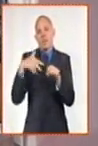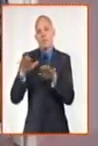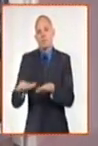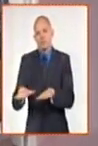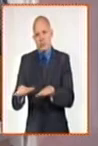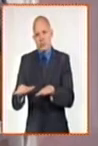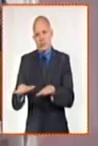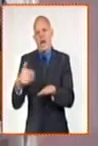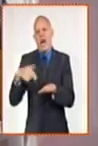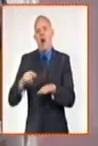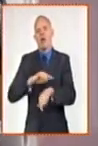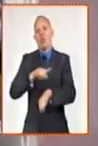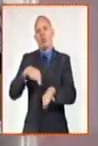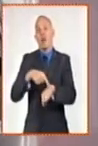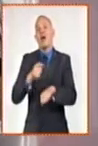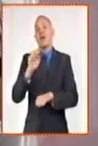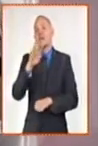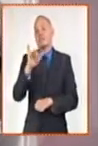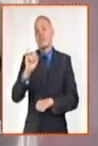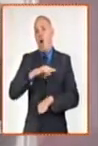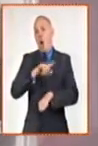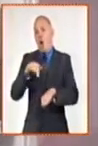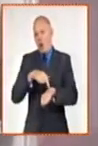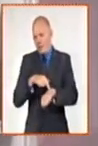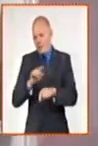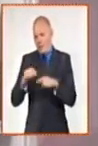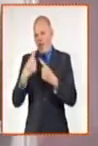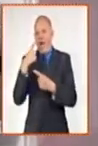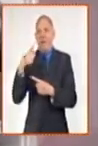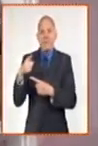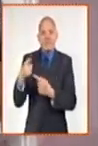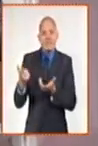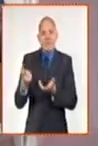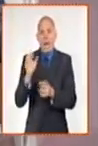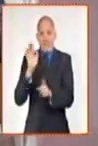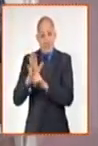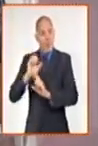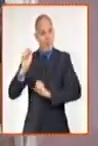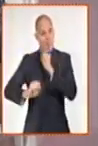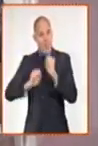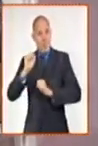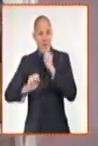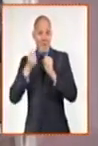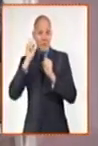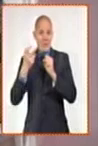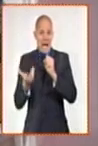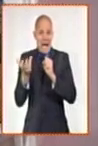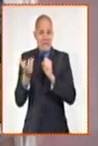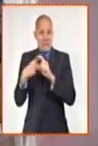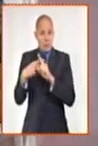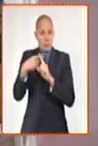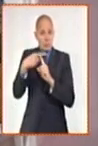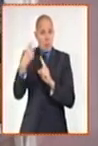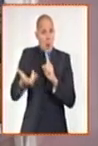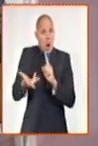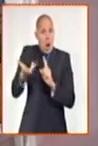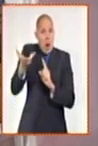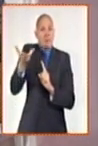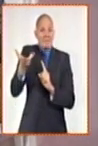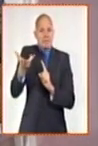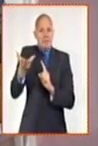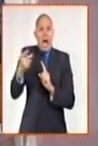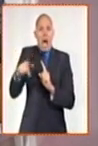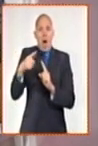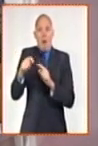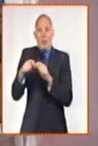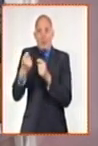son 36 horas aproximadamente de enfriamiento, y bueno, a partir de ahí se identifica el fallo y se acomete la estrategia de recuperación se acometen